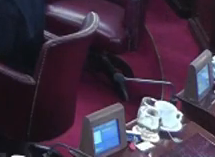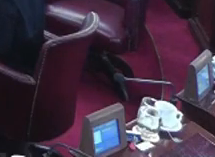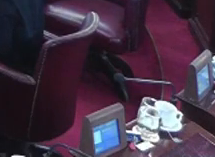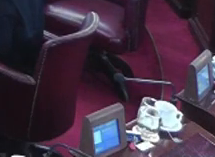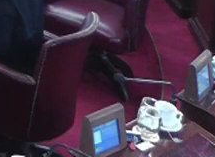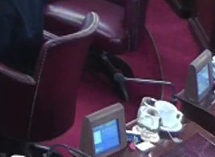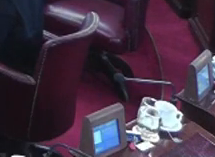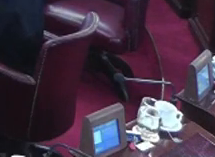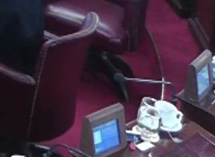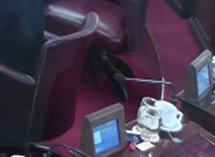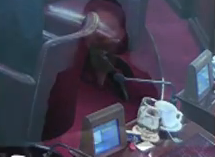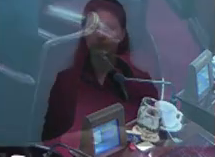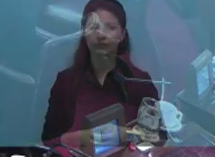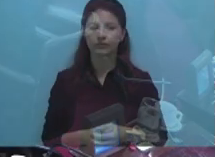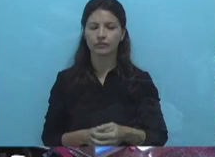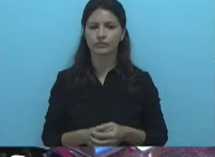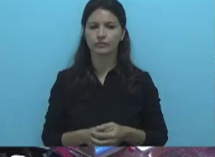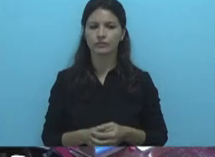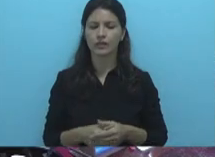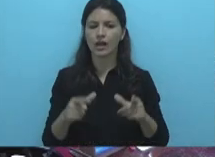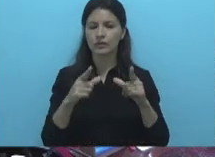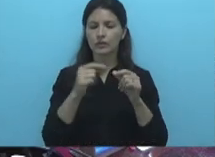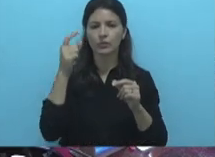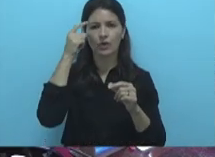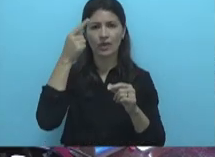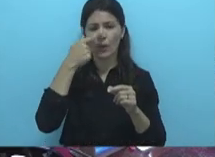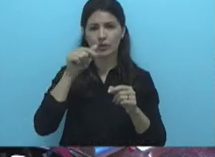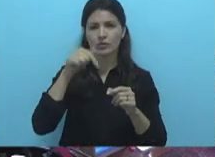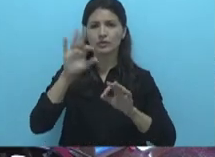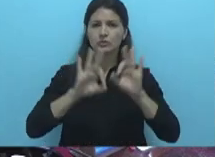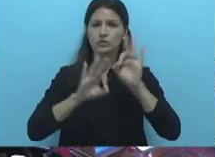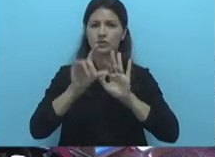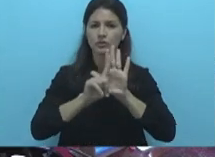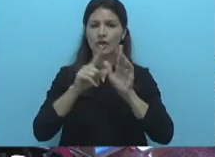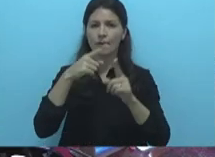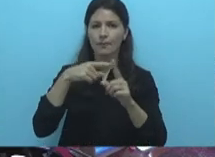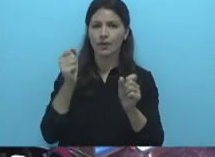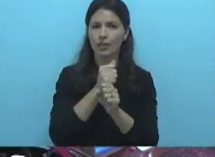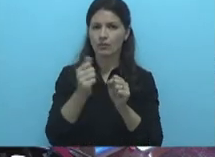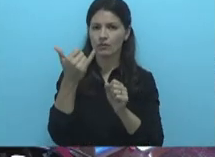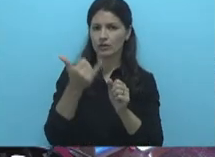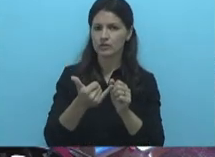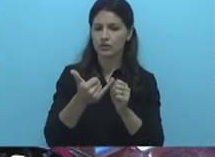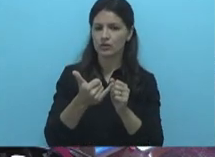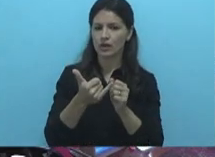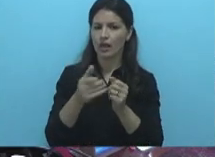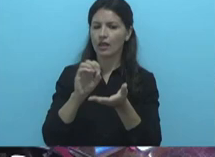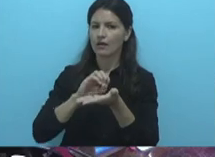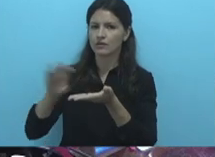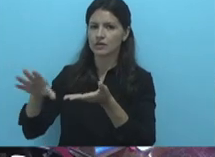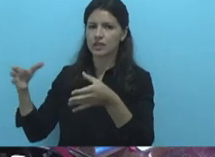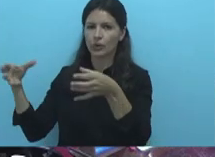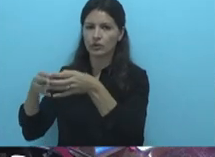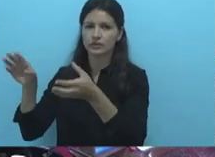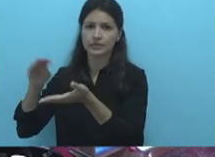Resultan aprobados. Artículo 10. De forma, en consecuencia, el proyecto de ley recibe